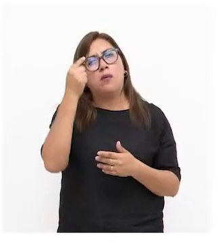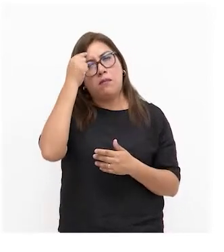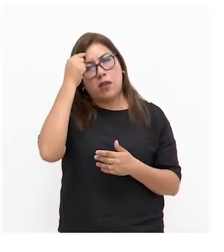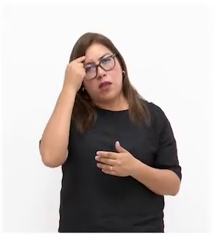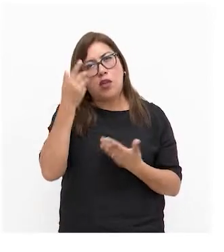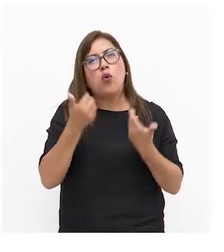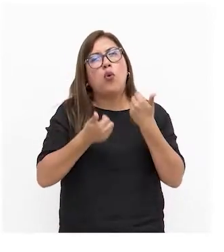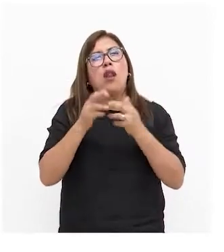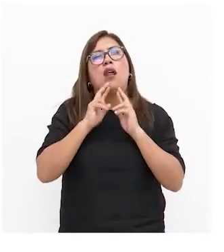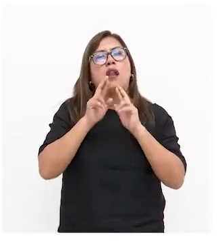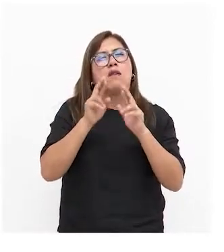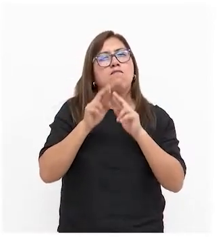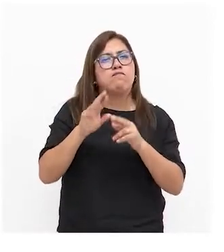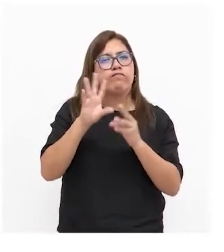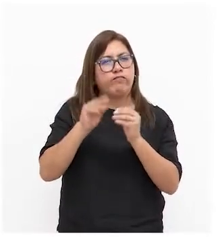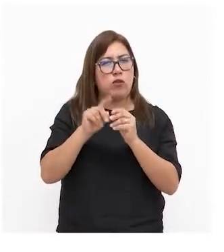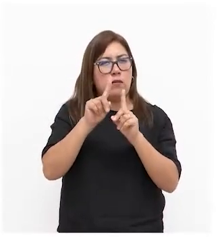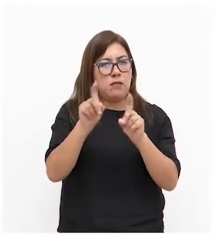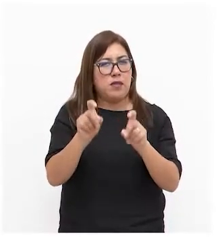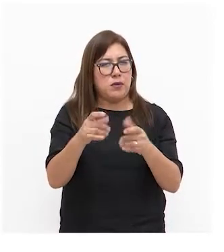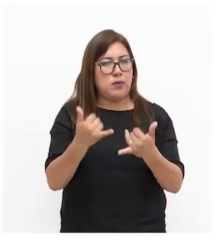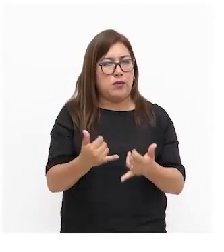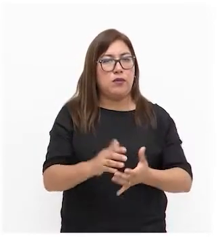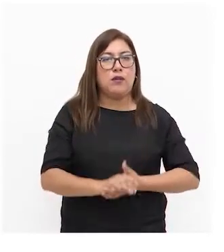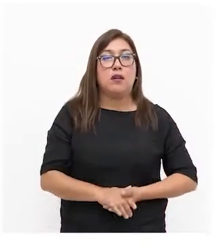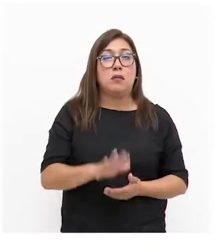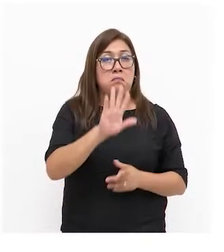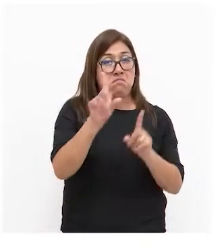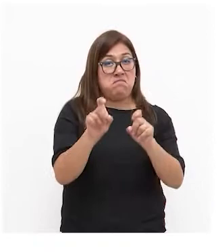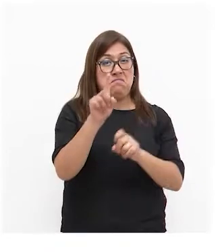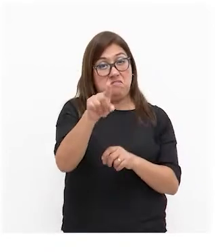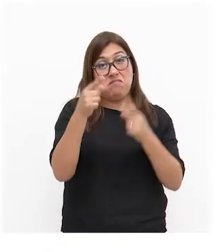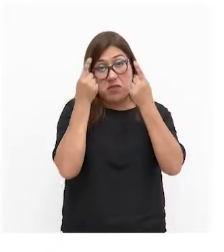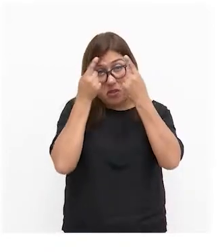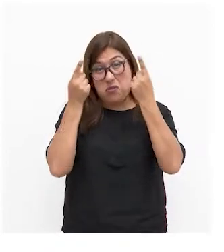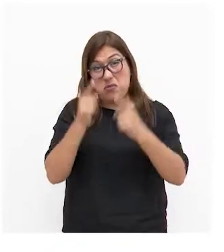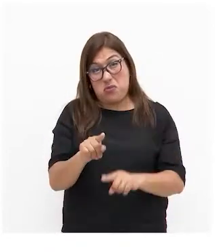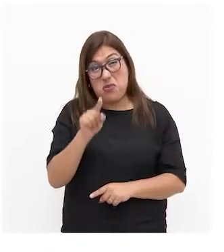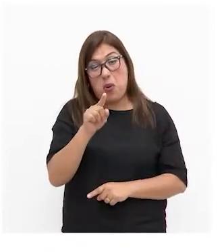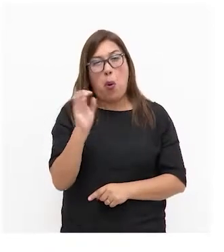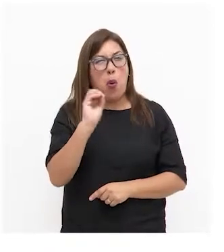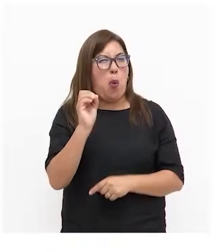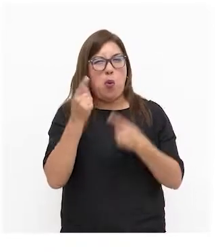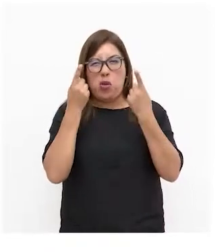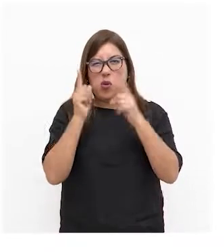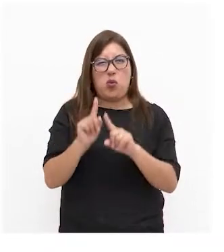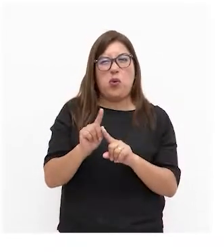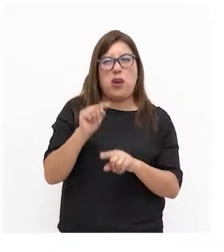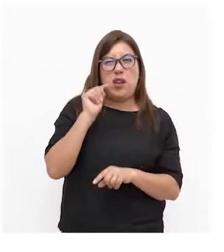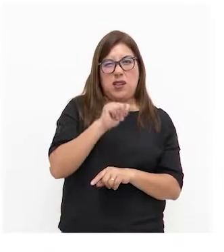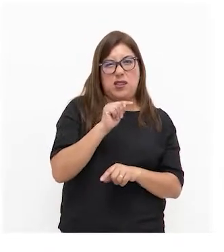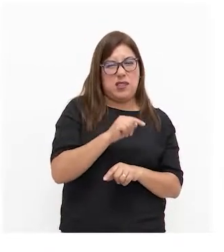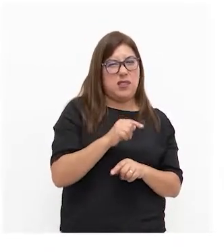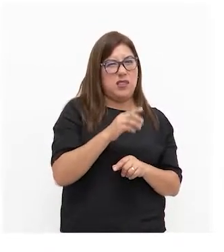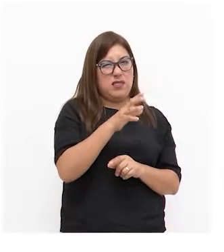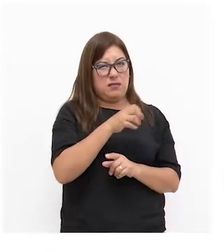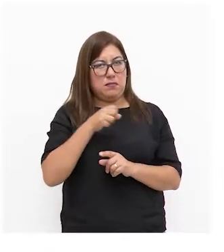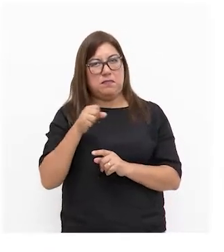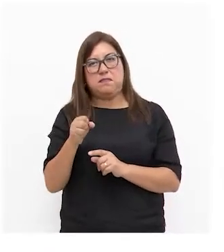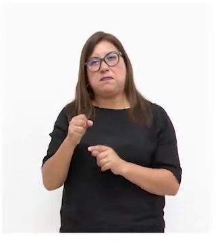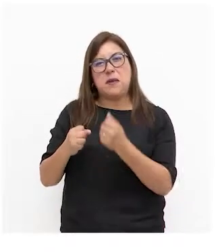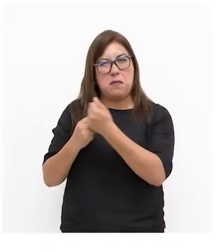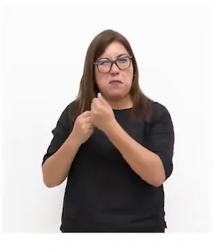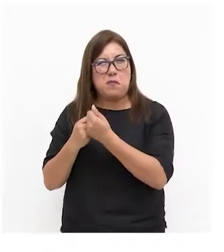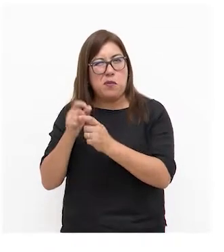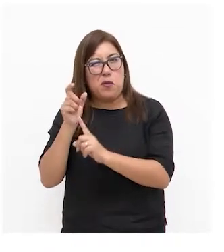para responder las siguientes preguntas. ¿Estás de acuerdo o en desacuerdo con la cita? ¿Por qué?